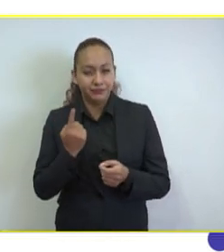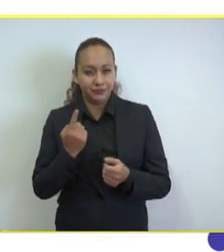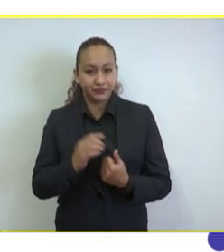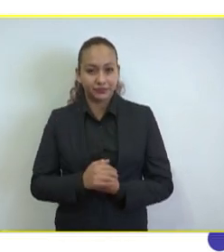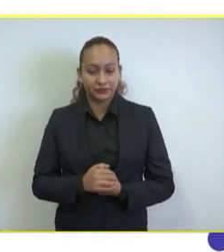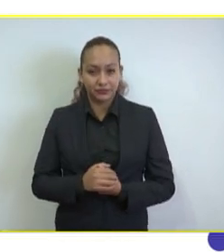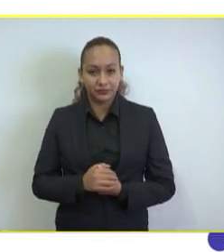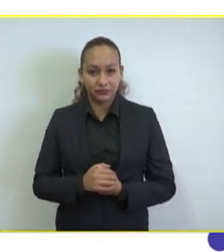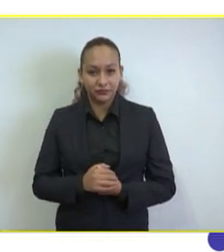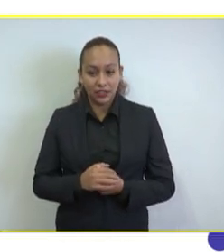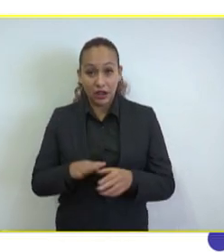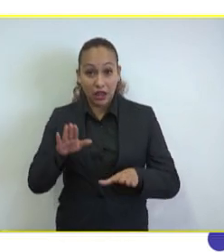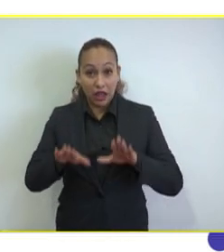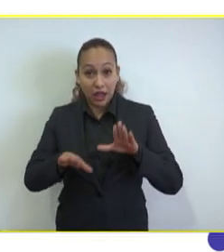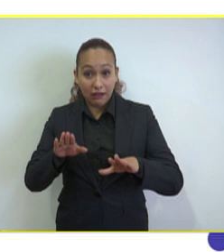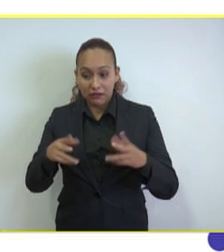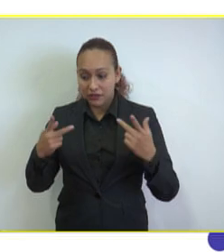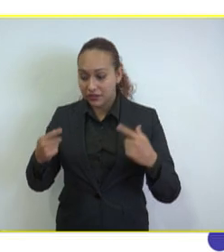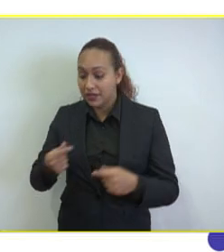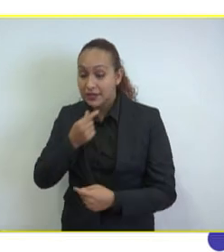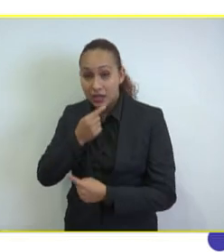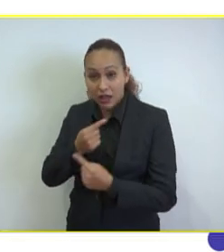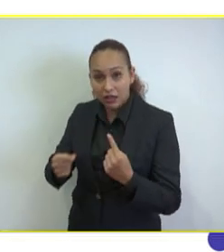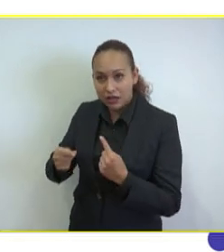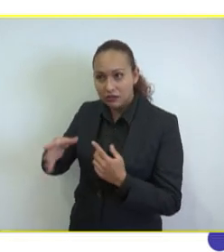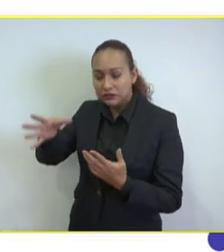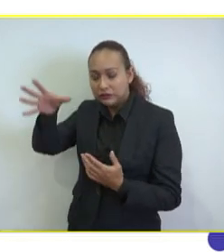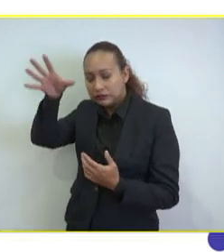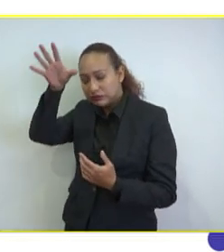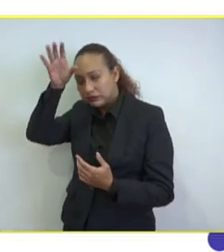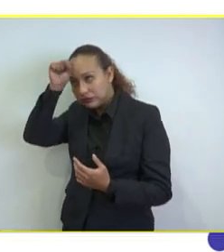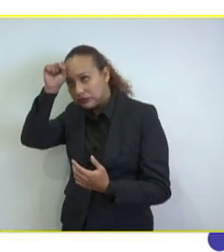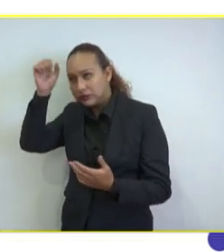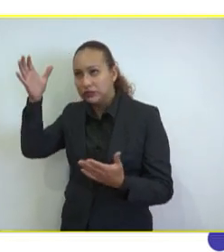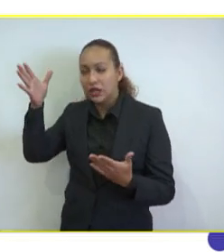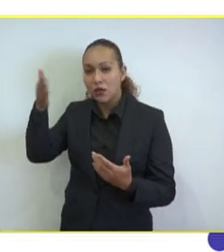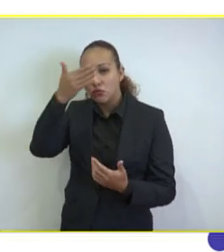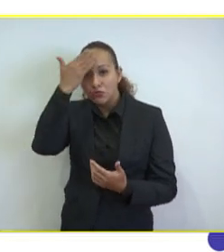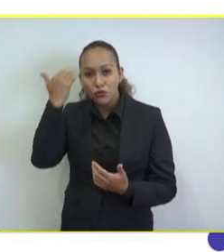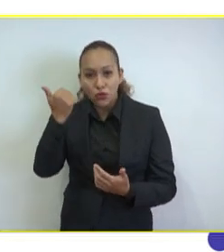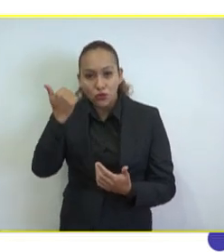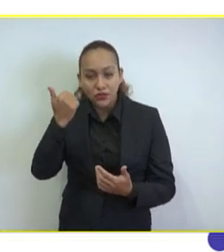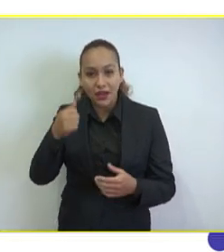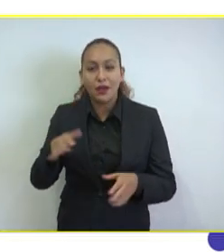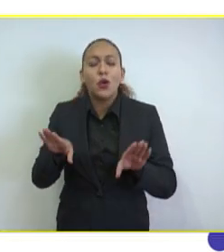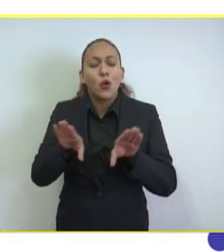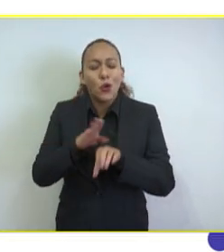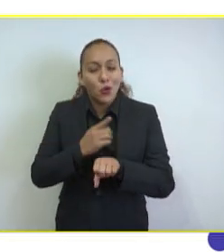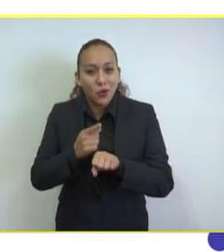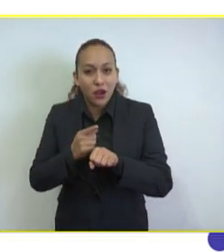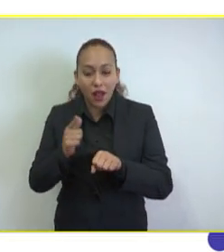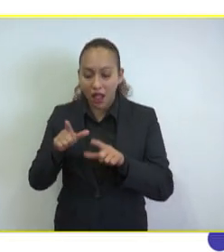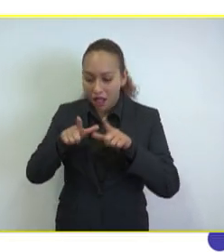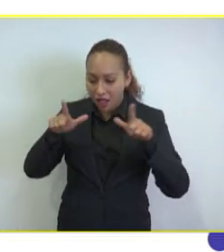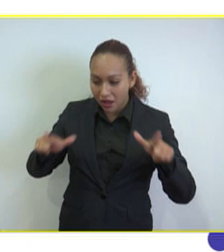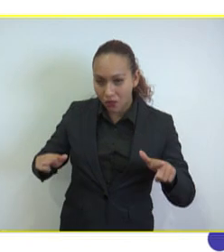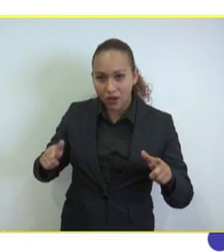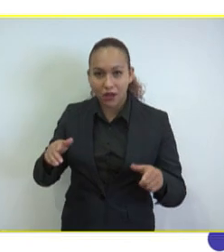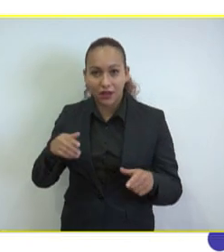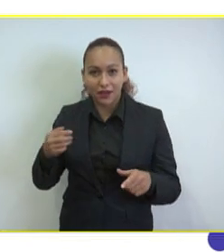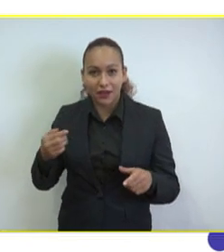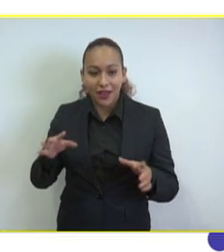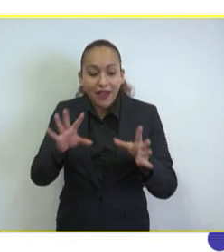el impacto cognitivo que tiene el lenguaje o esta barrera, ya que el lenguaje nos permite entender y explicar nuestro